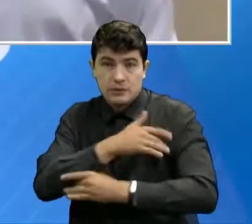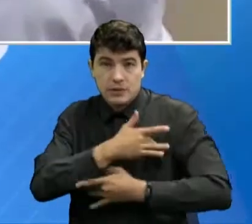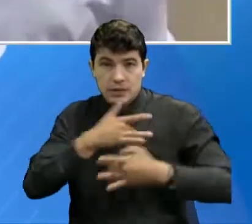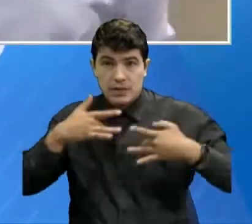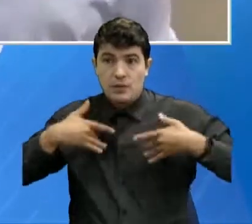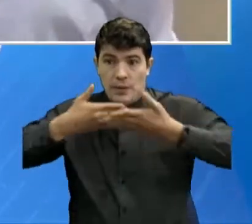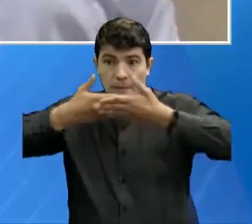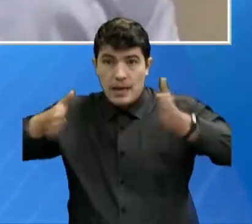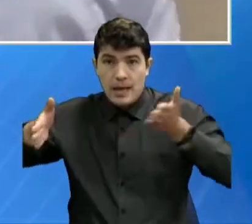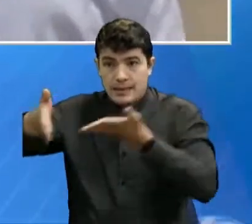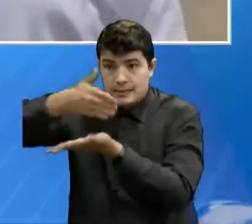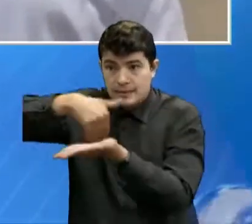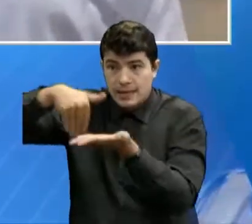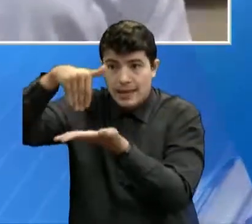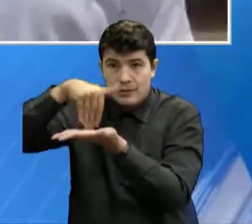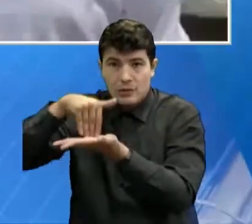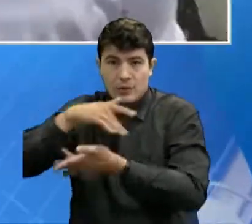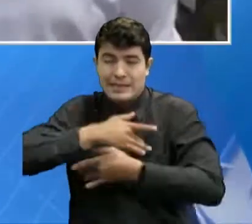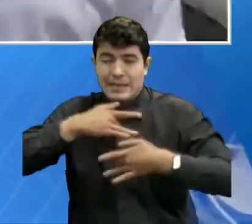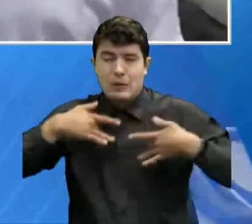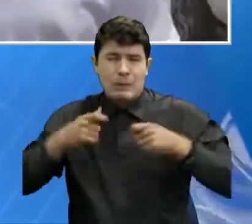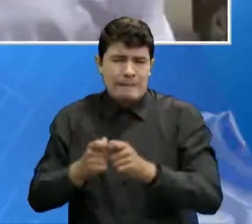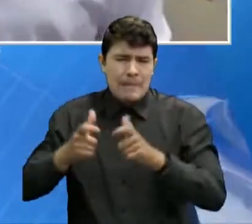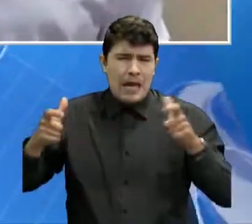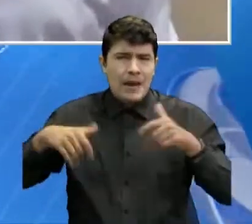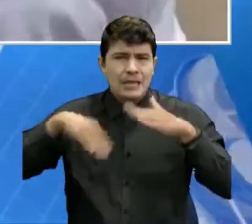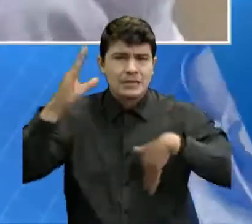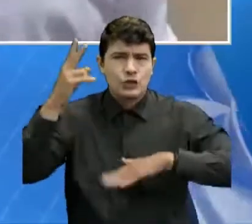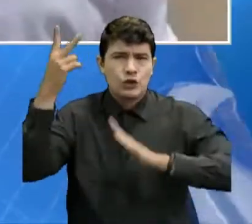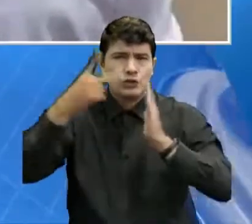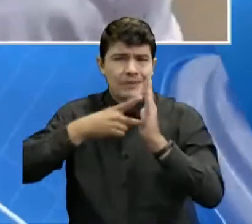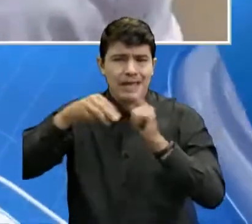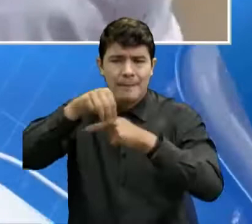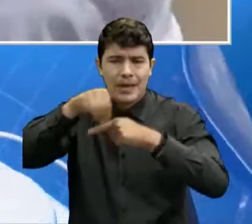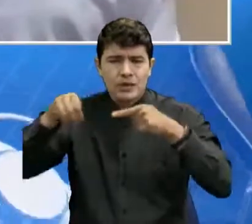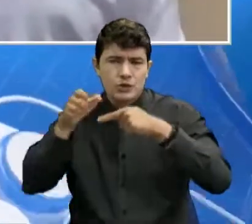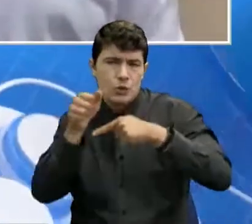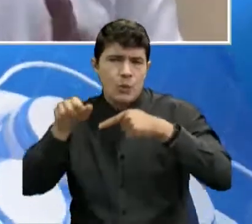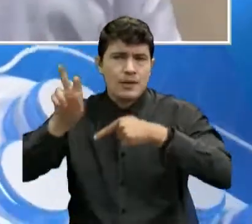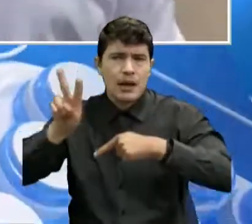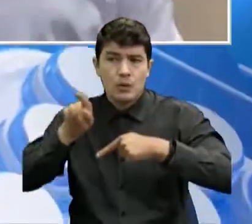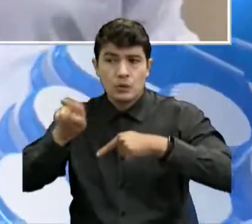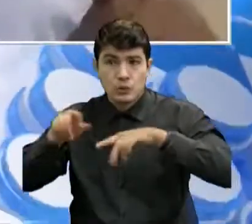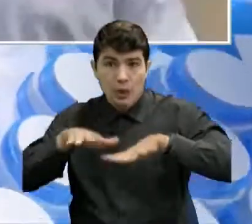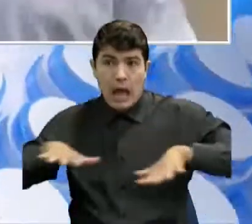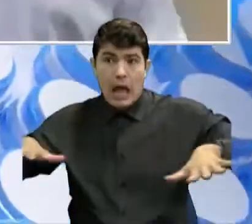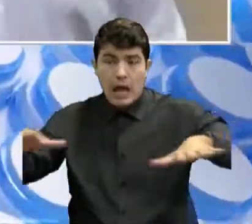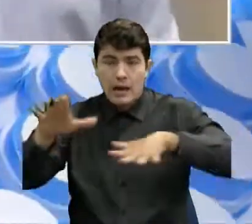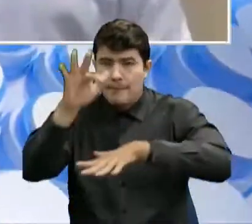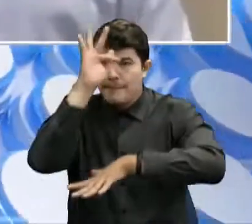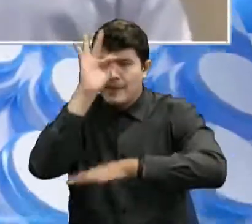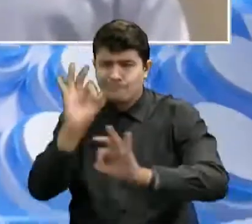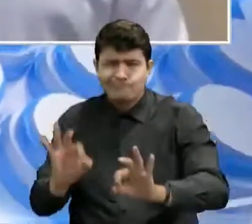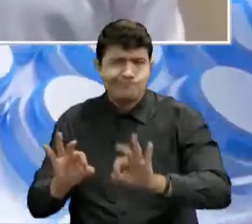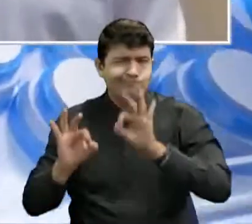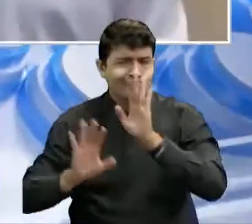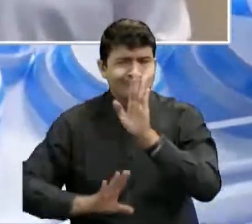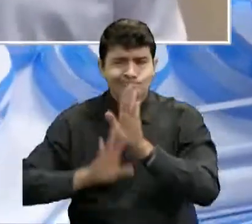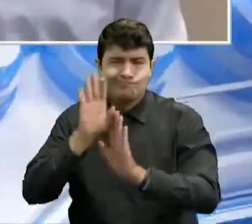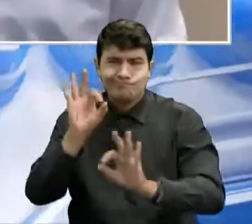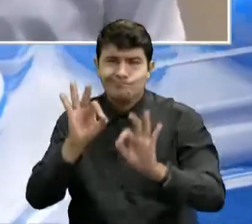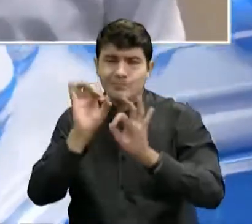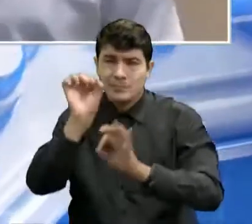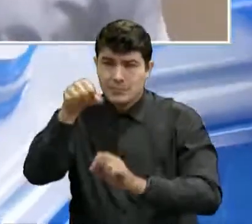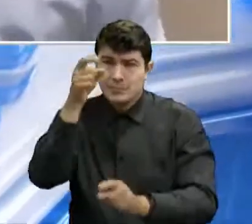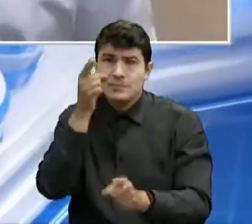de salud, el más grande de Barranca Bermeja, con más de 2.000 metros cuadrados, que tiene los cuartos de Barranca Bermeja directamente en esta zona. Y